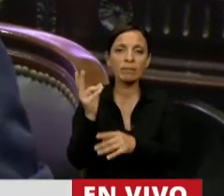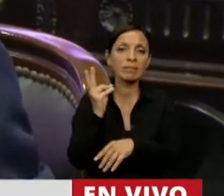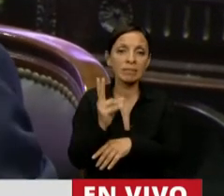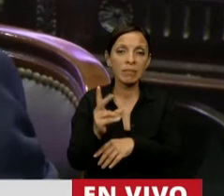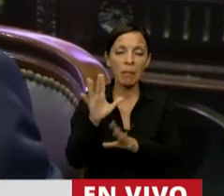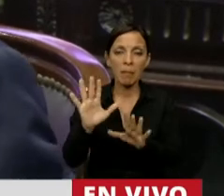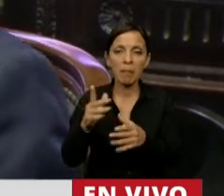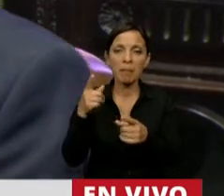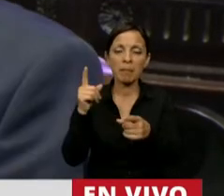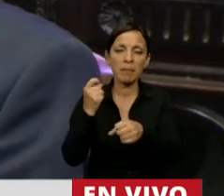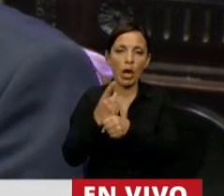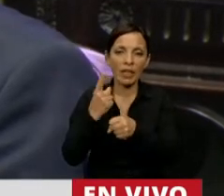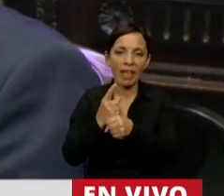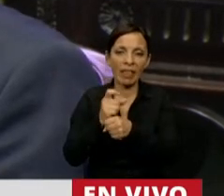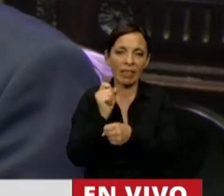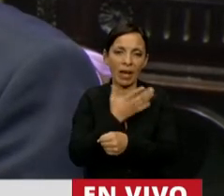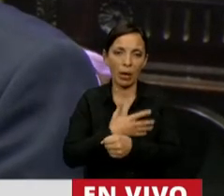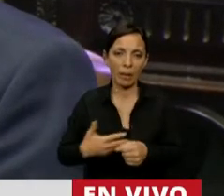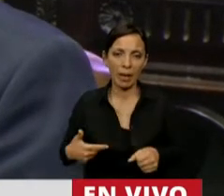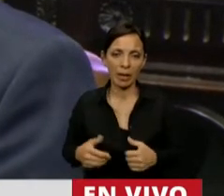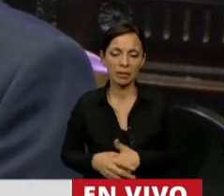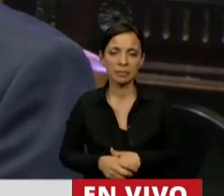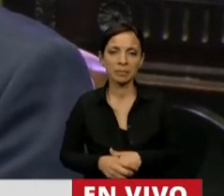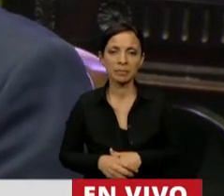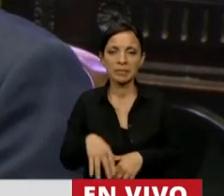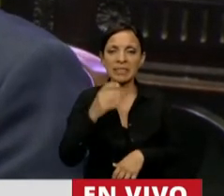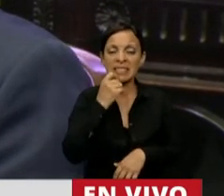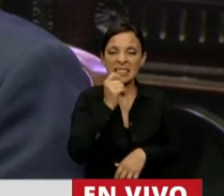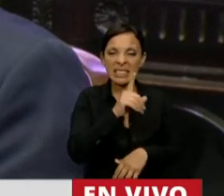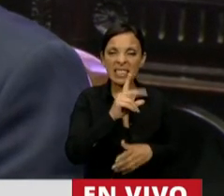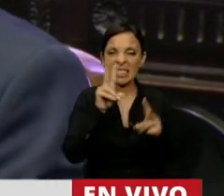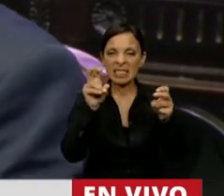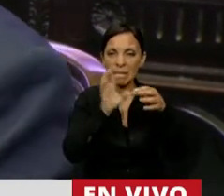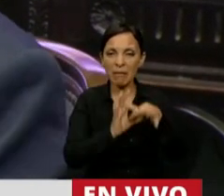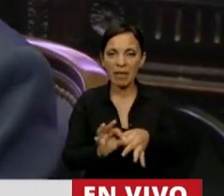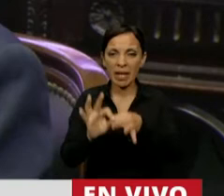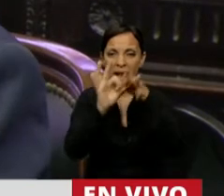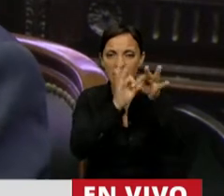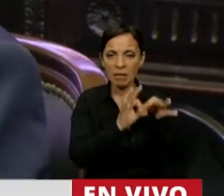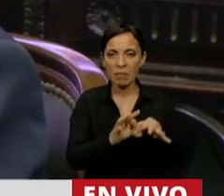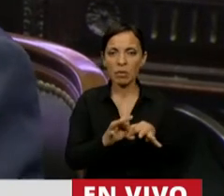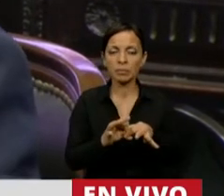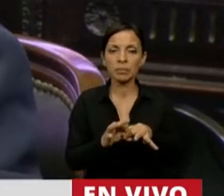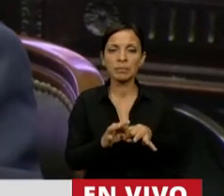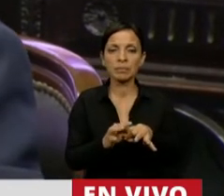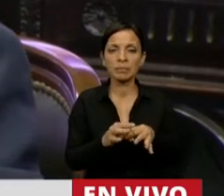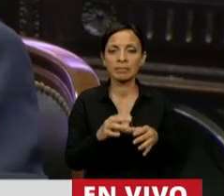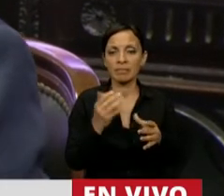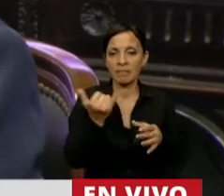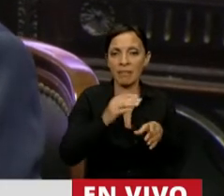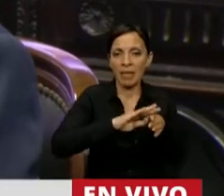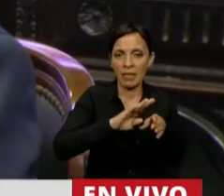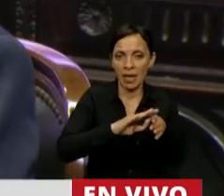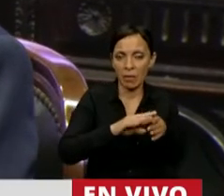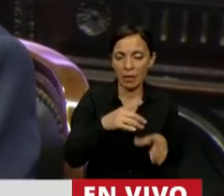este gobierno. Si el federalismo tiene algo que le debemos